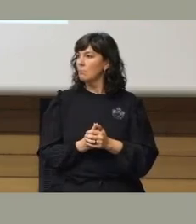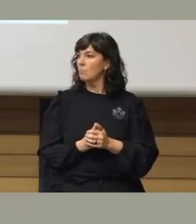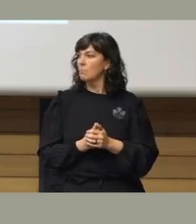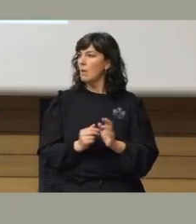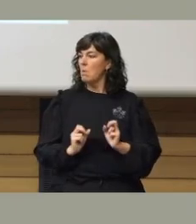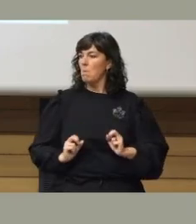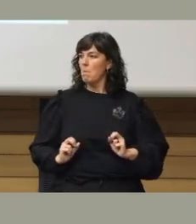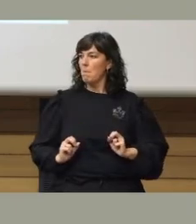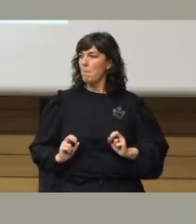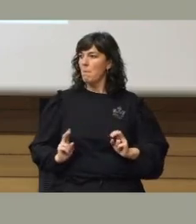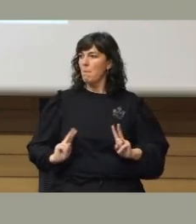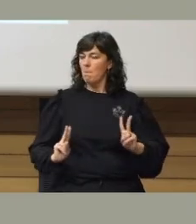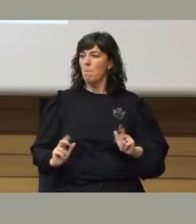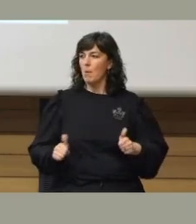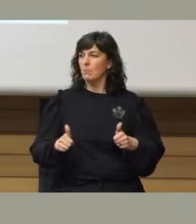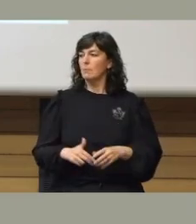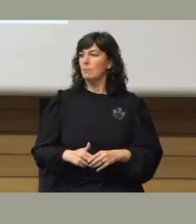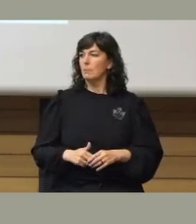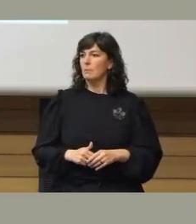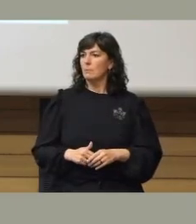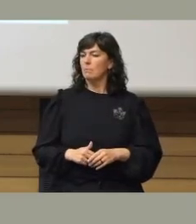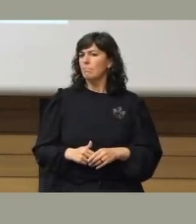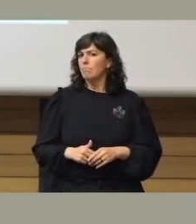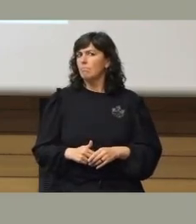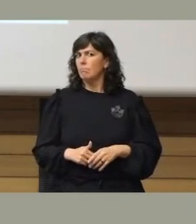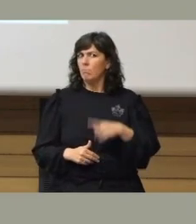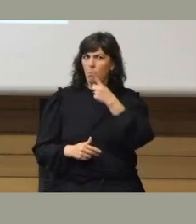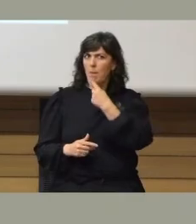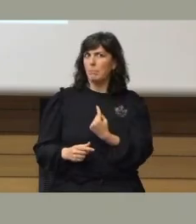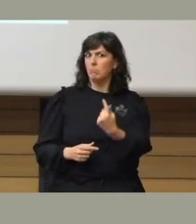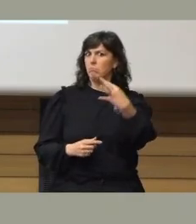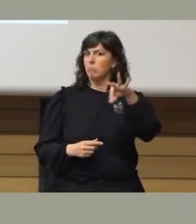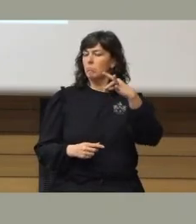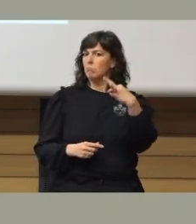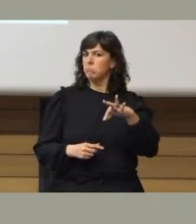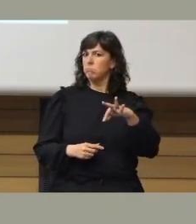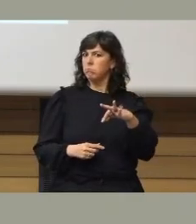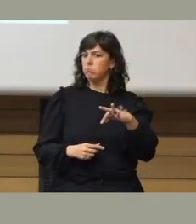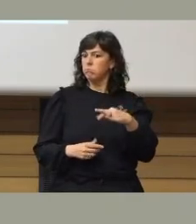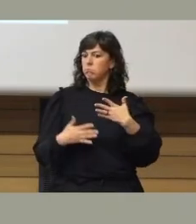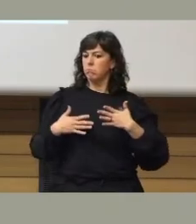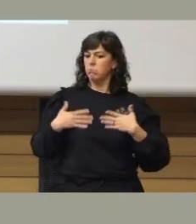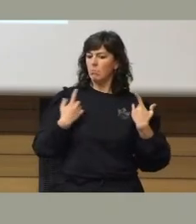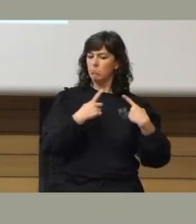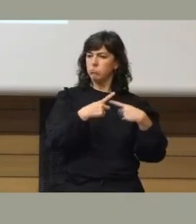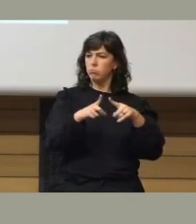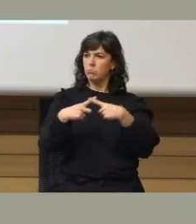Activación. ¿Cómo puede ser que una imagen os lleve a emociones tan diferenciadas?